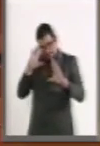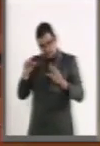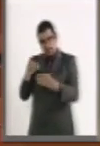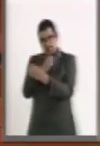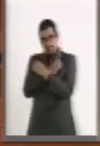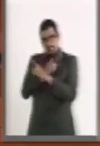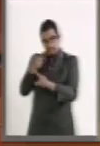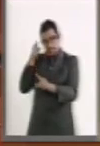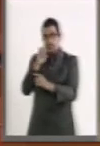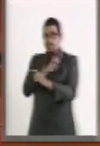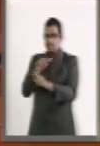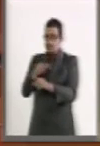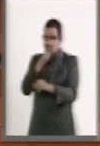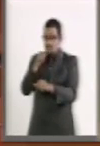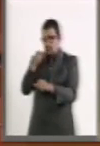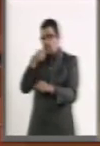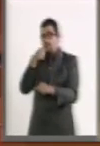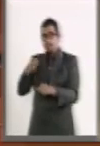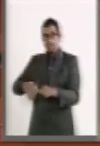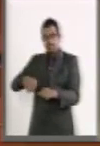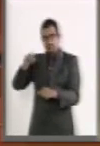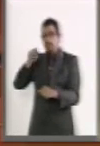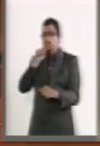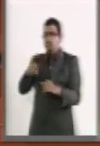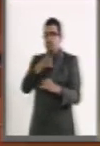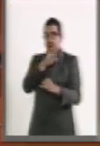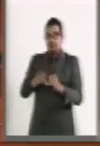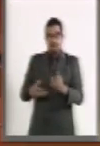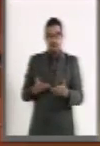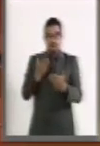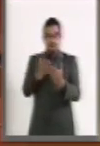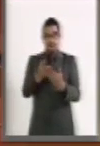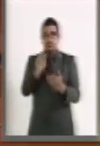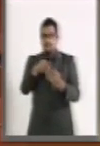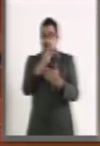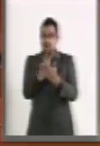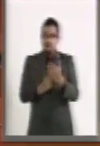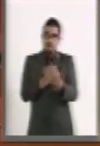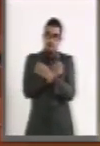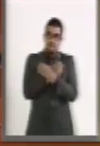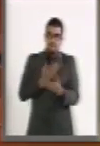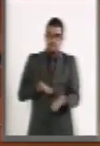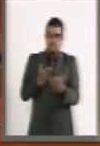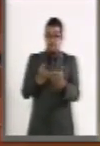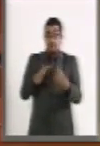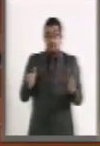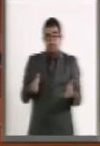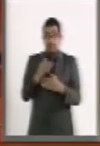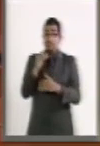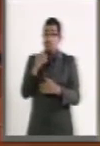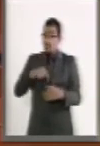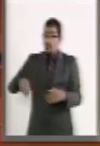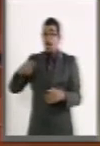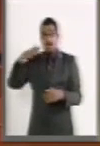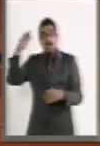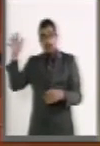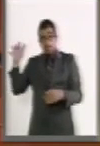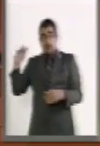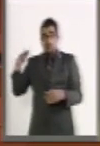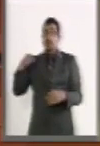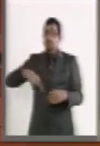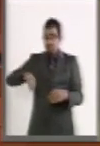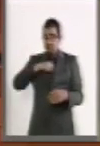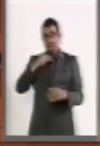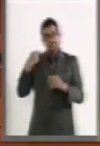educación especial de los adultos mayores. Y por último, promover programas de educación en los que el adulto mayor sea el maestro